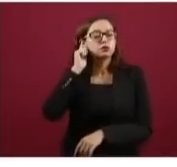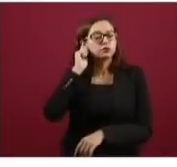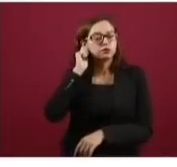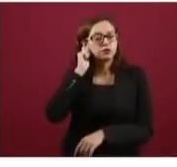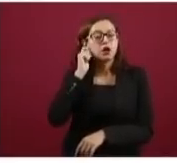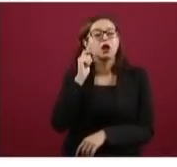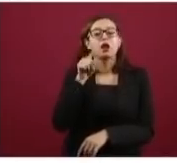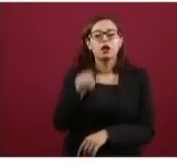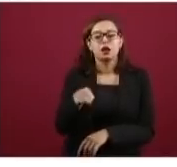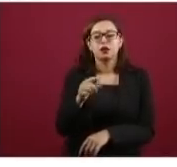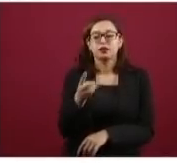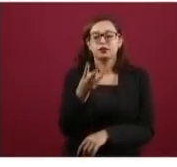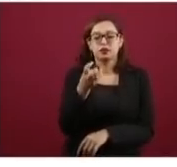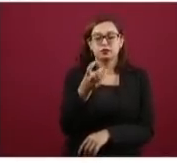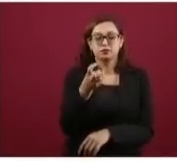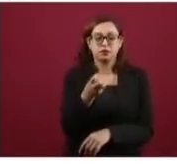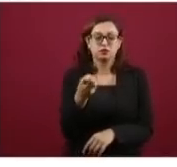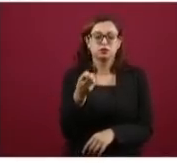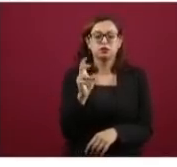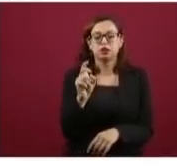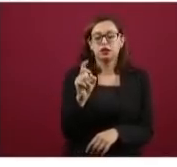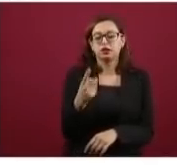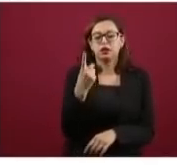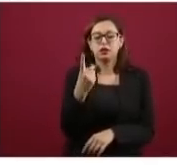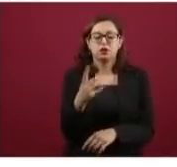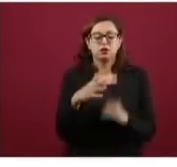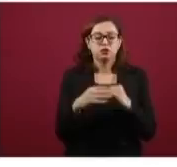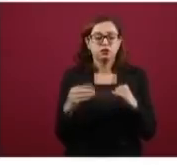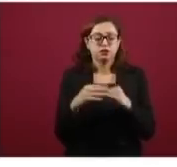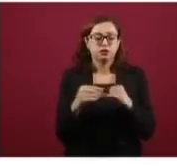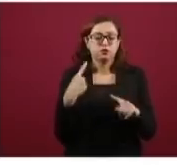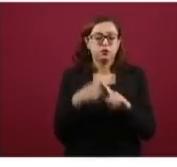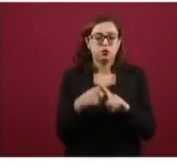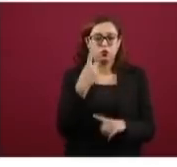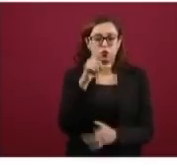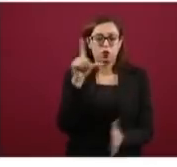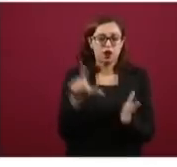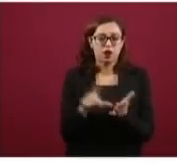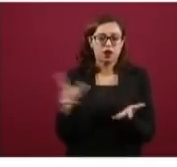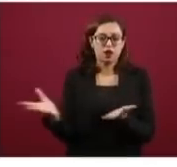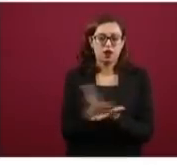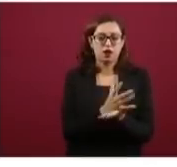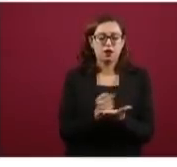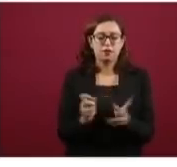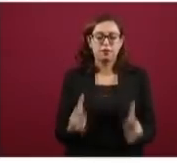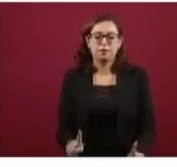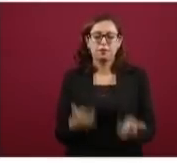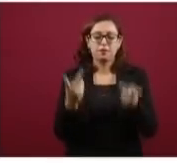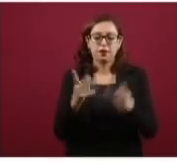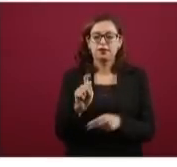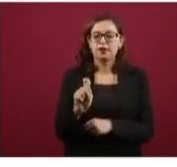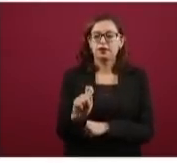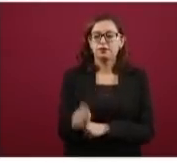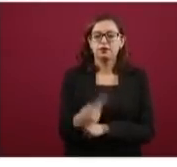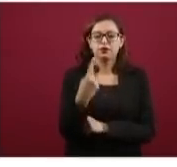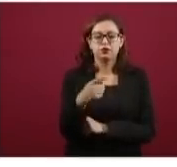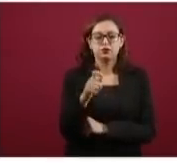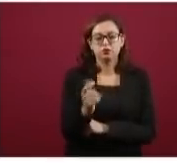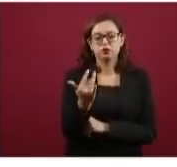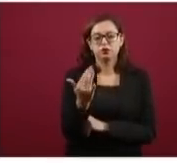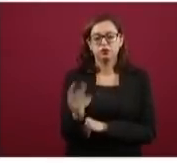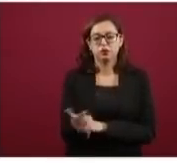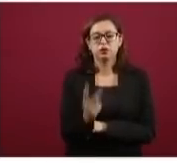con un margen de 3 pesos 31 centavos por litro y un precio al público de 21 pesos con 52 centavos por litro